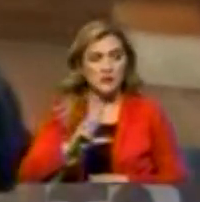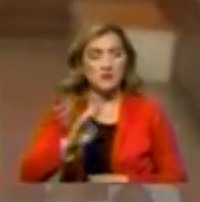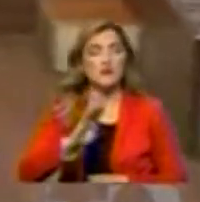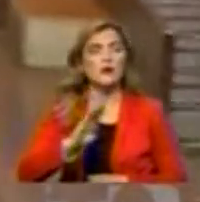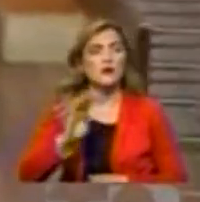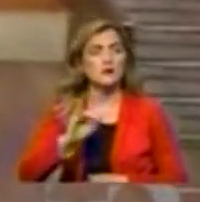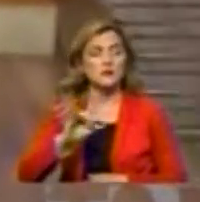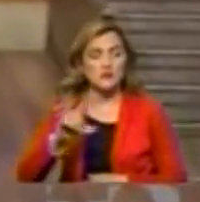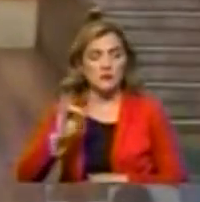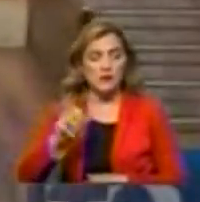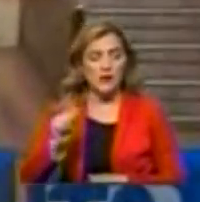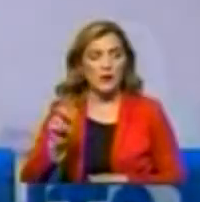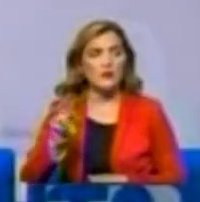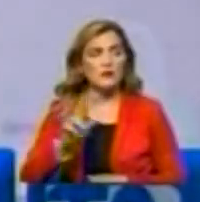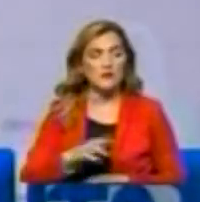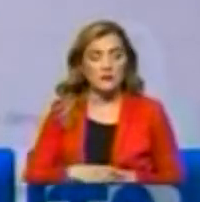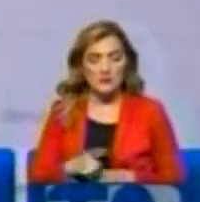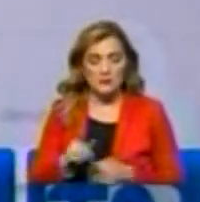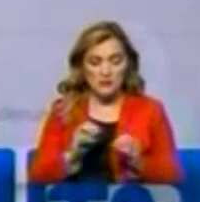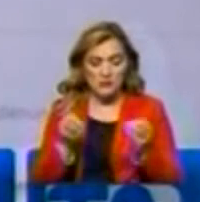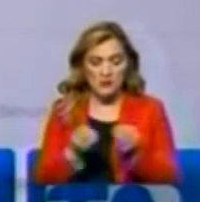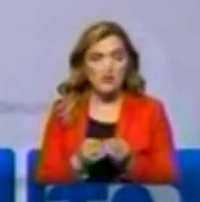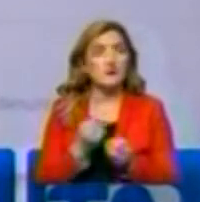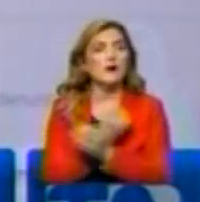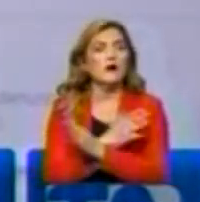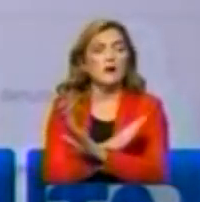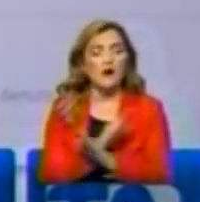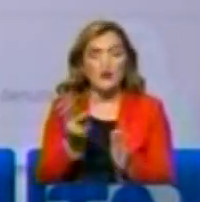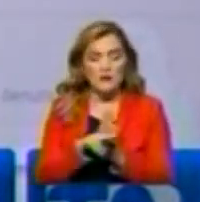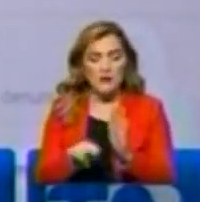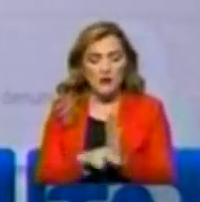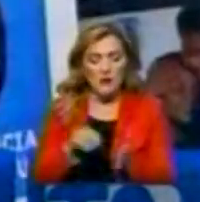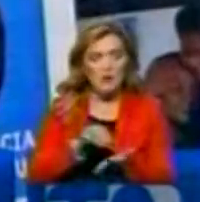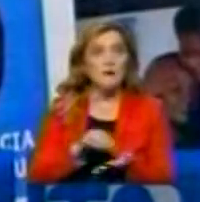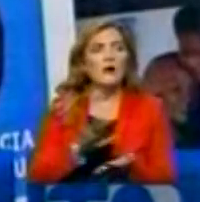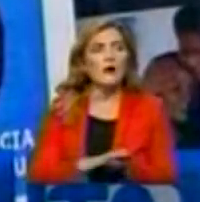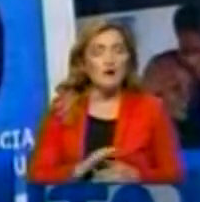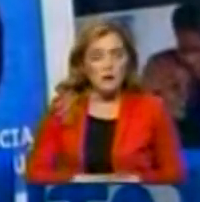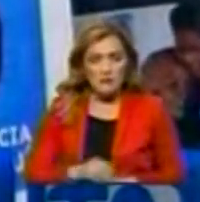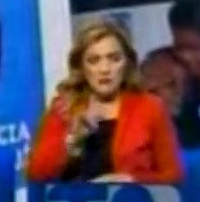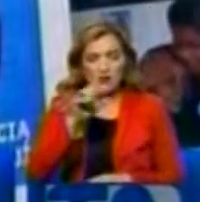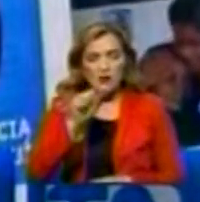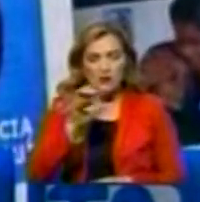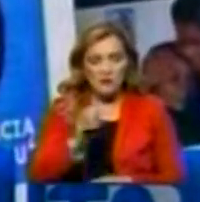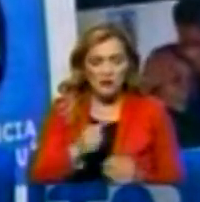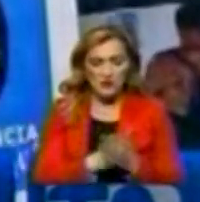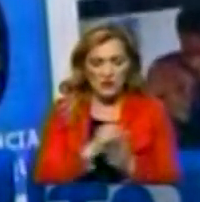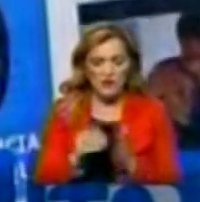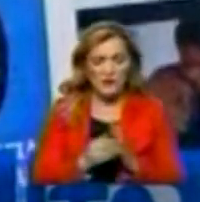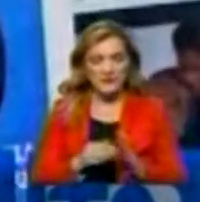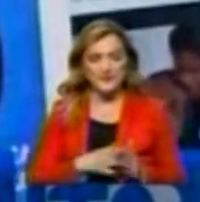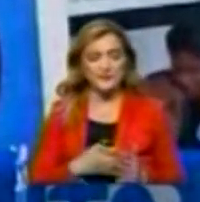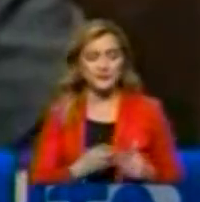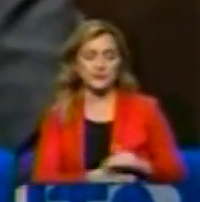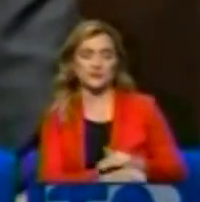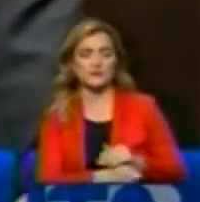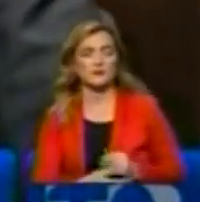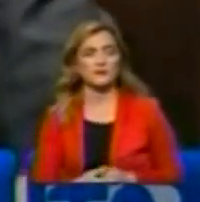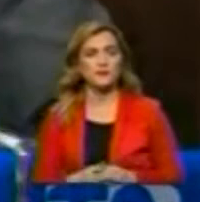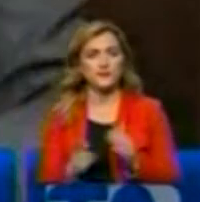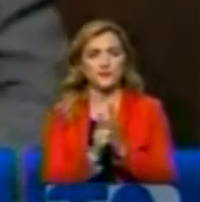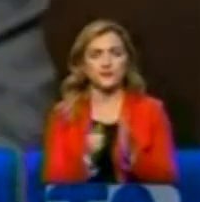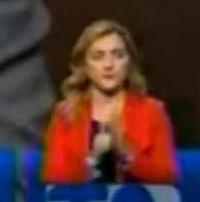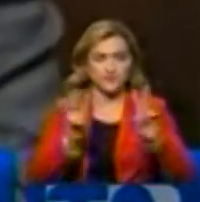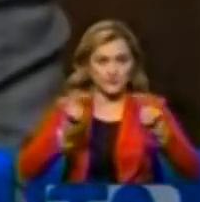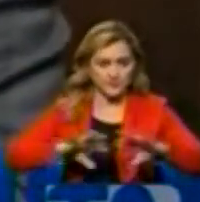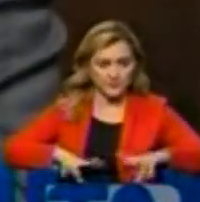apunta hacia la prevención y por eso, más de la implementación de normas ISO antisoborno, plantean una herramienta de alerta en casos de corrupción. Hemos puesto